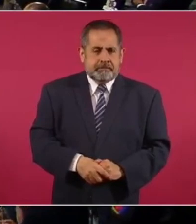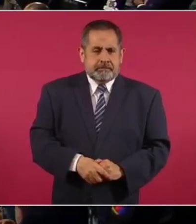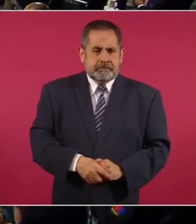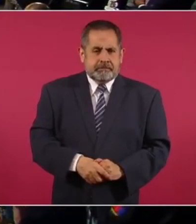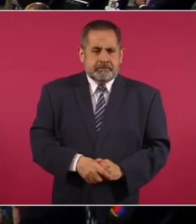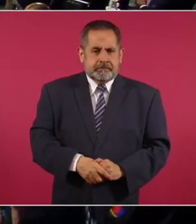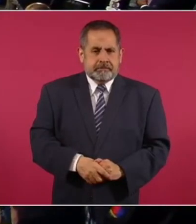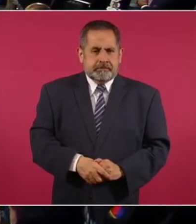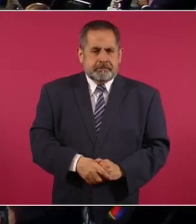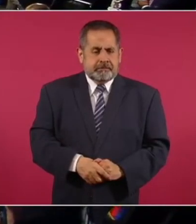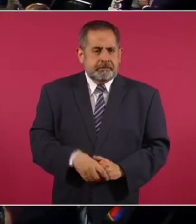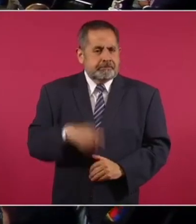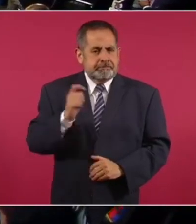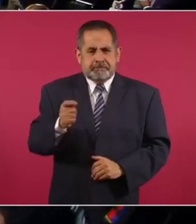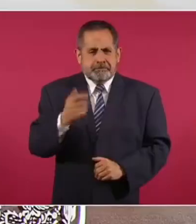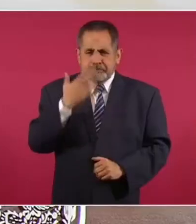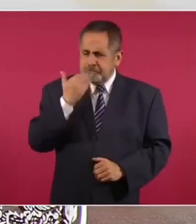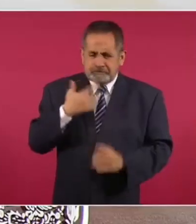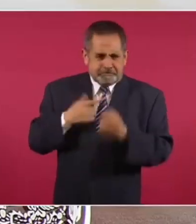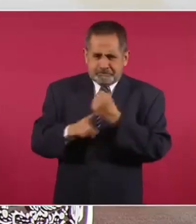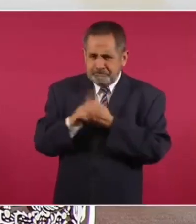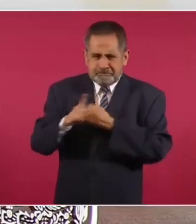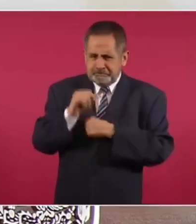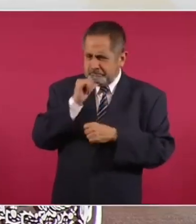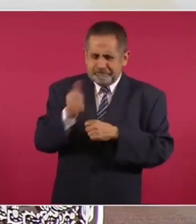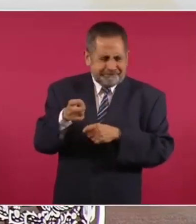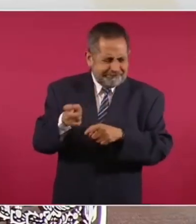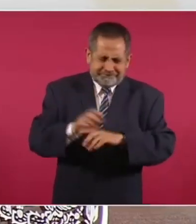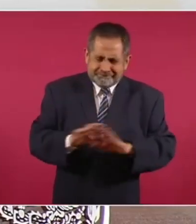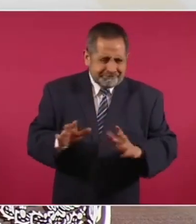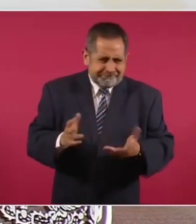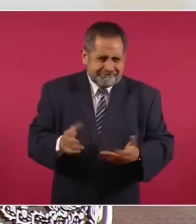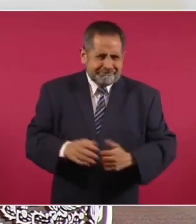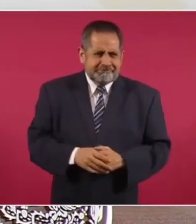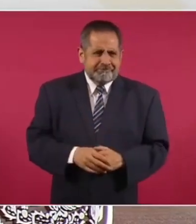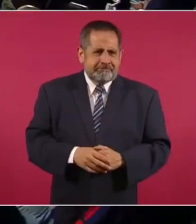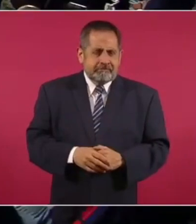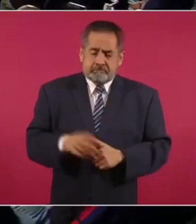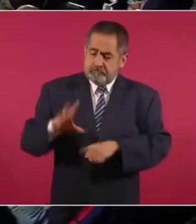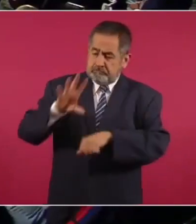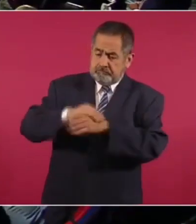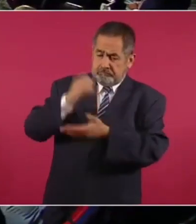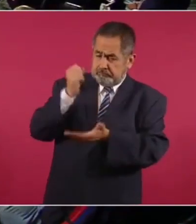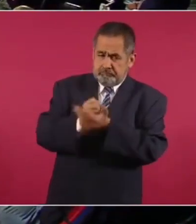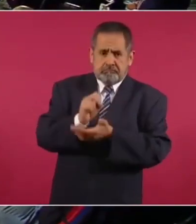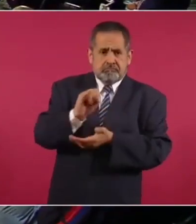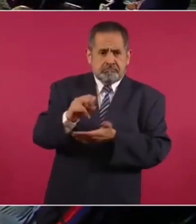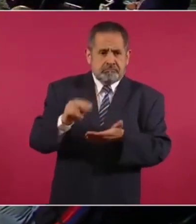porque no hay problema. ¿Sí? Y está autorizado.